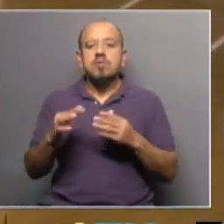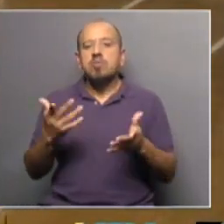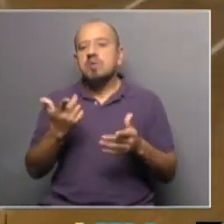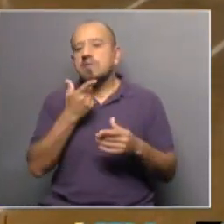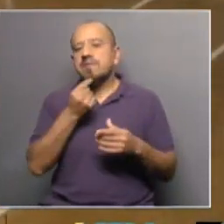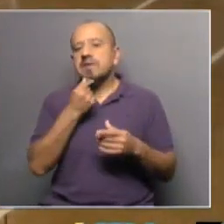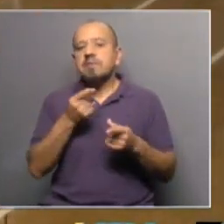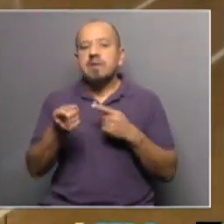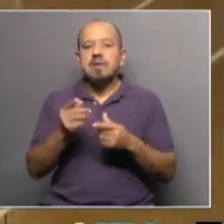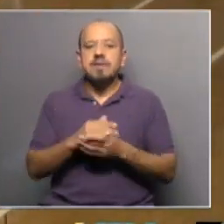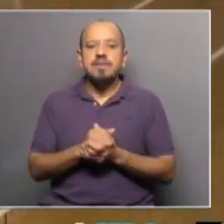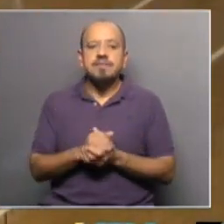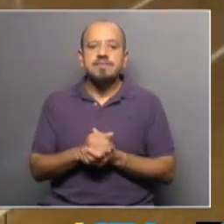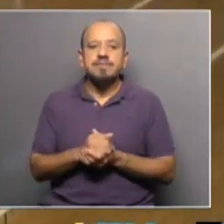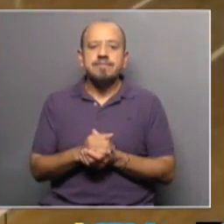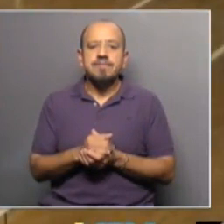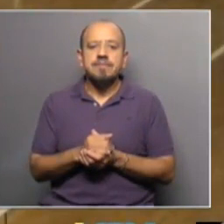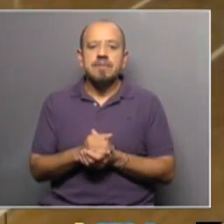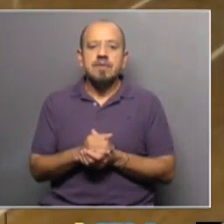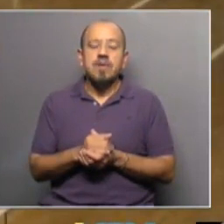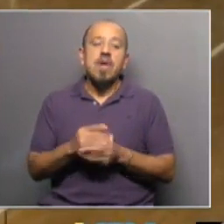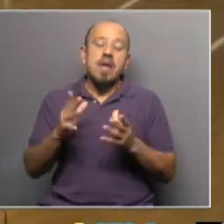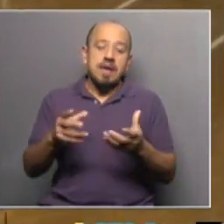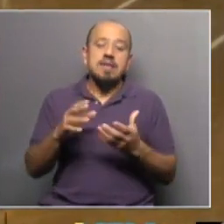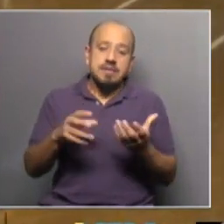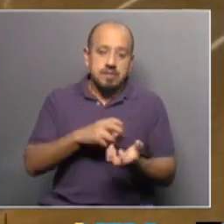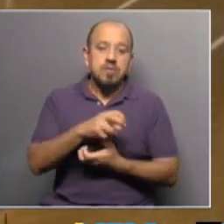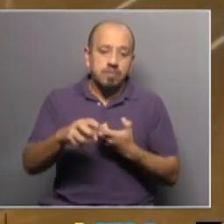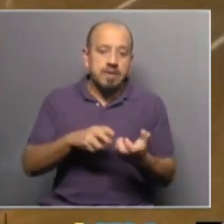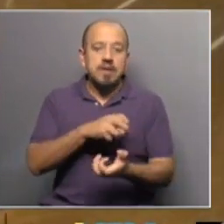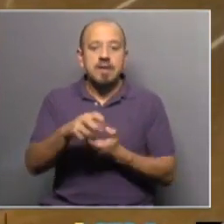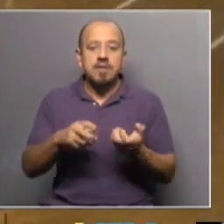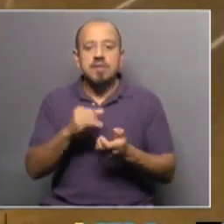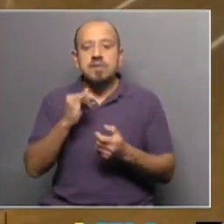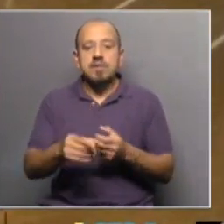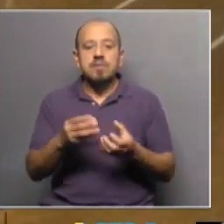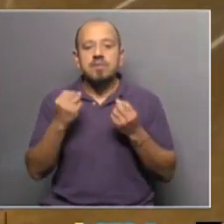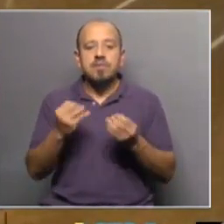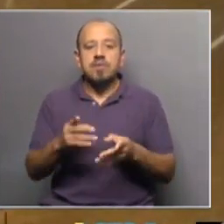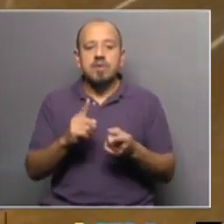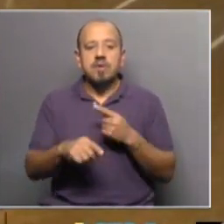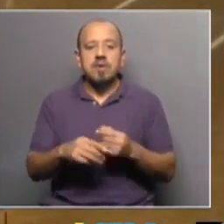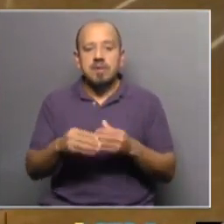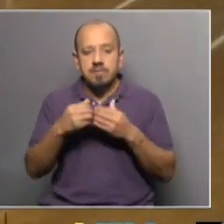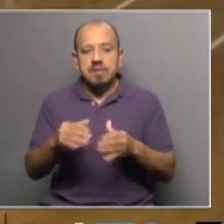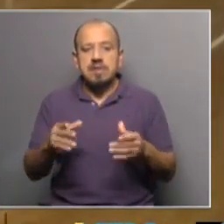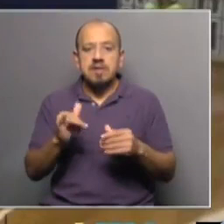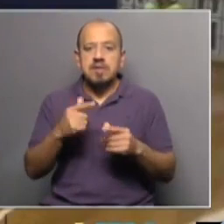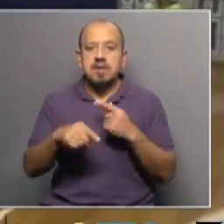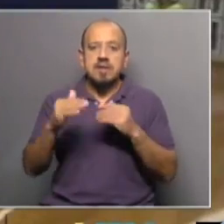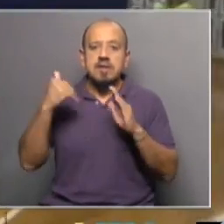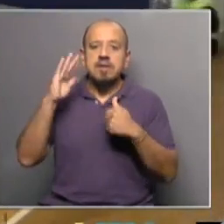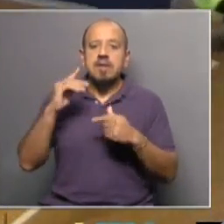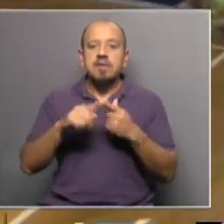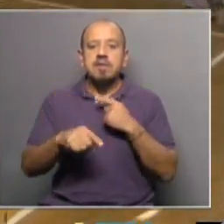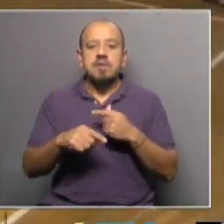cuando sos pibe. Sí, es un poco más complicado, porque obviamente ya empezar de grande, hay algunas